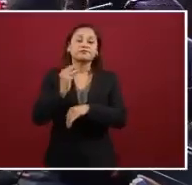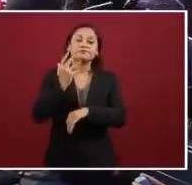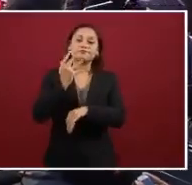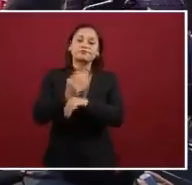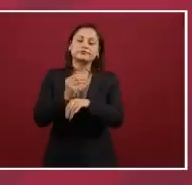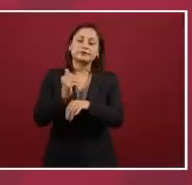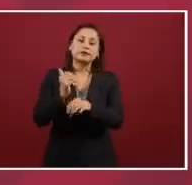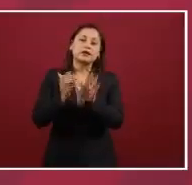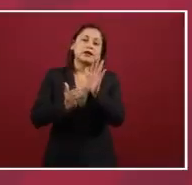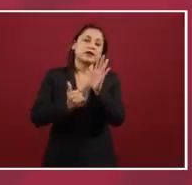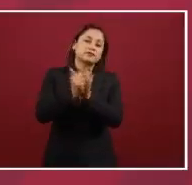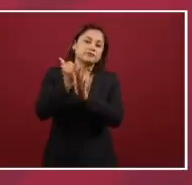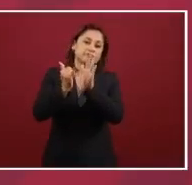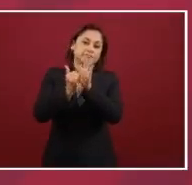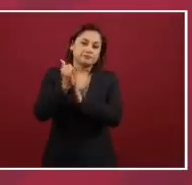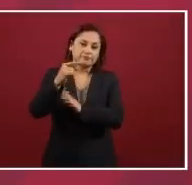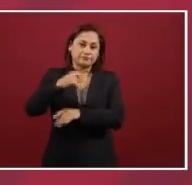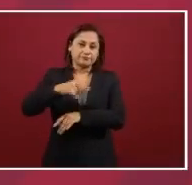Tenochtitlán,